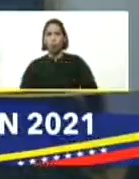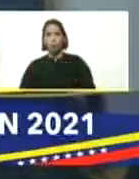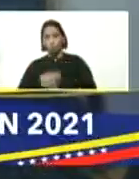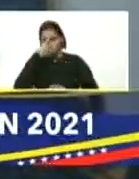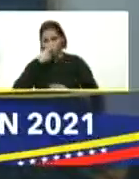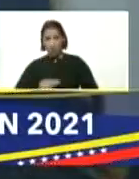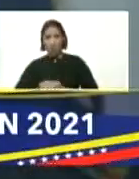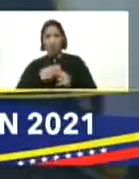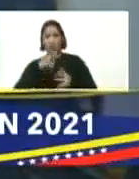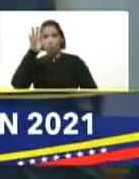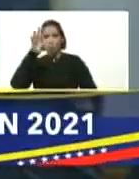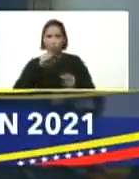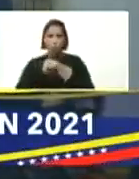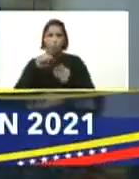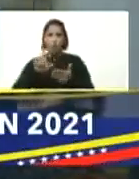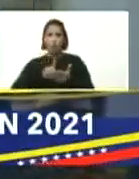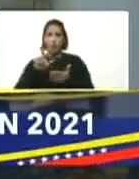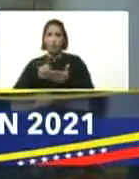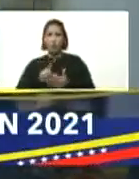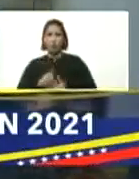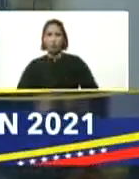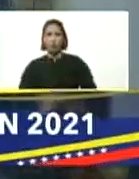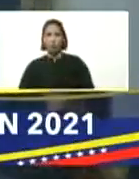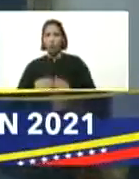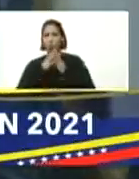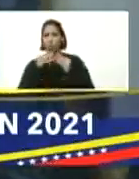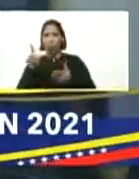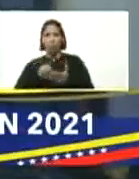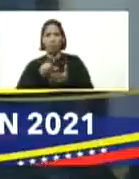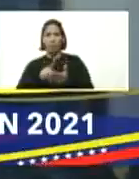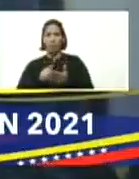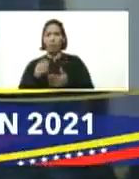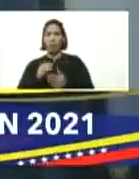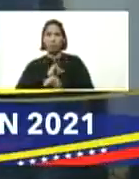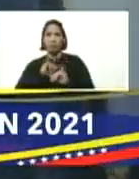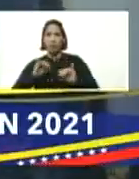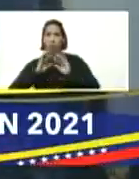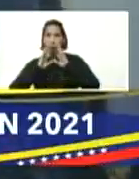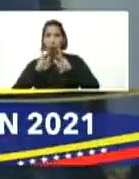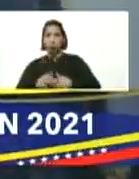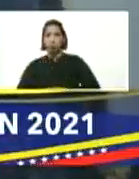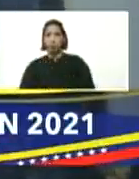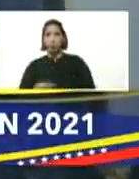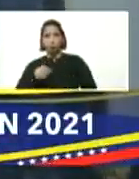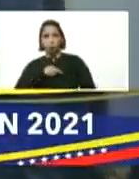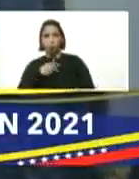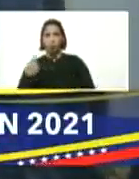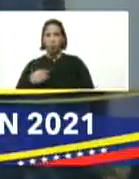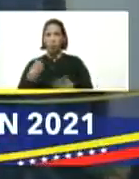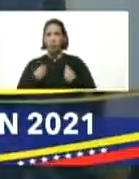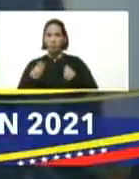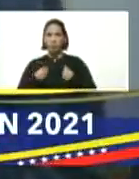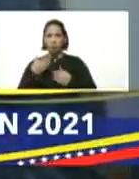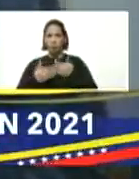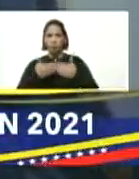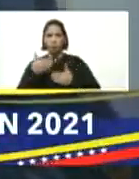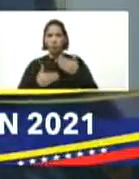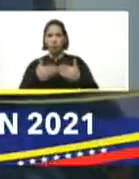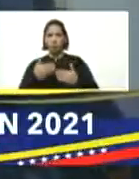en este resumen de este libro y todos los libros que tú has mencionado también. Porque nosotros estamos viviendo un proceso